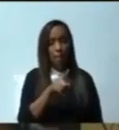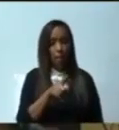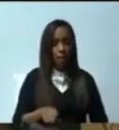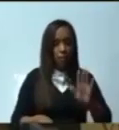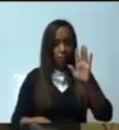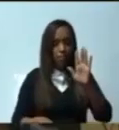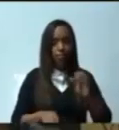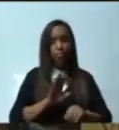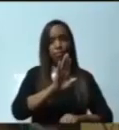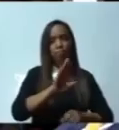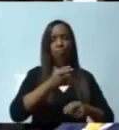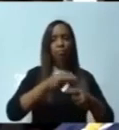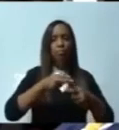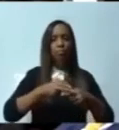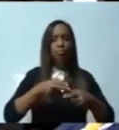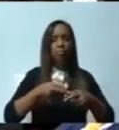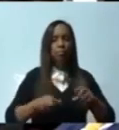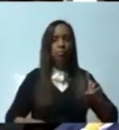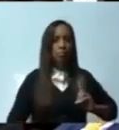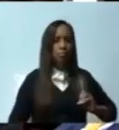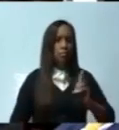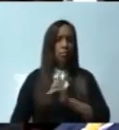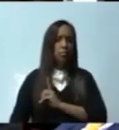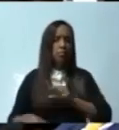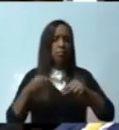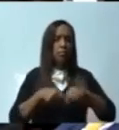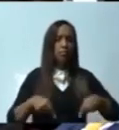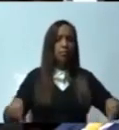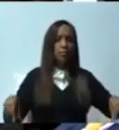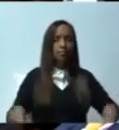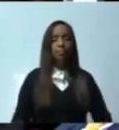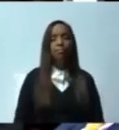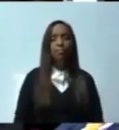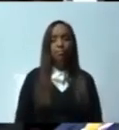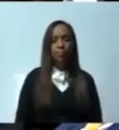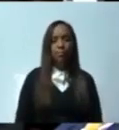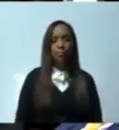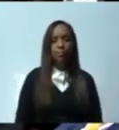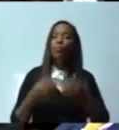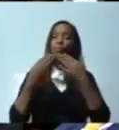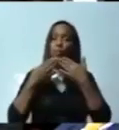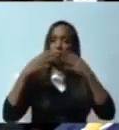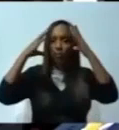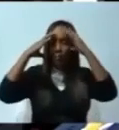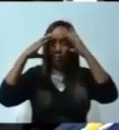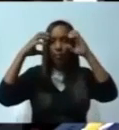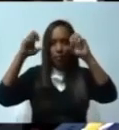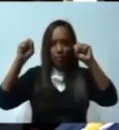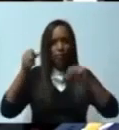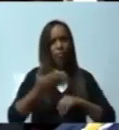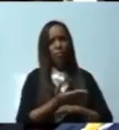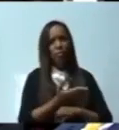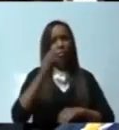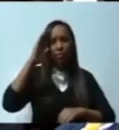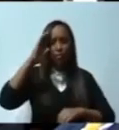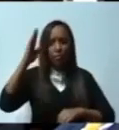Maldonado. Muchas gracias, presidente. Saludarlo a usted, al bufete directivo y a todos los diputados y diputadas presentes.